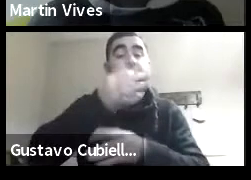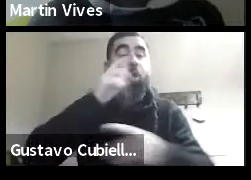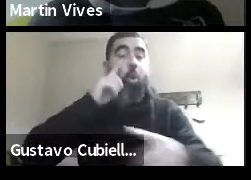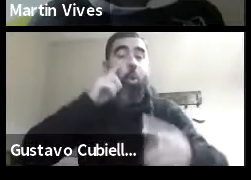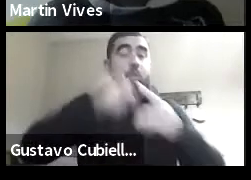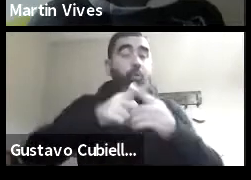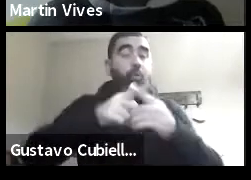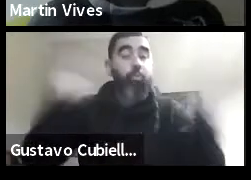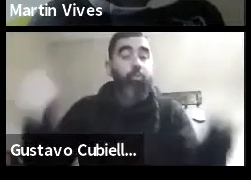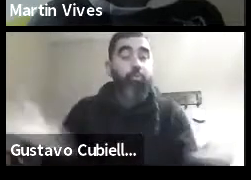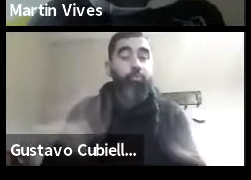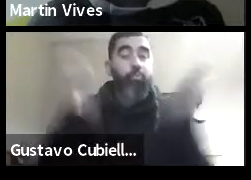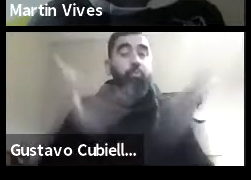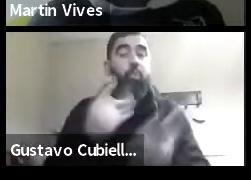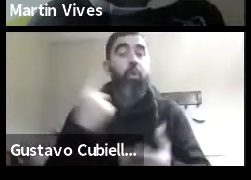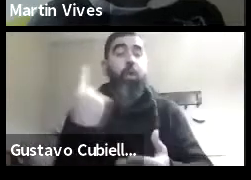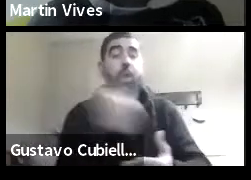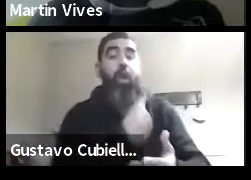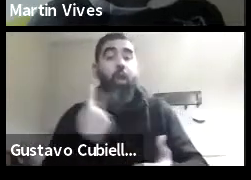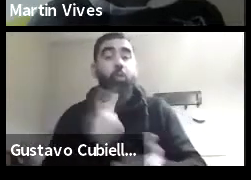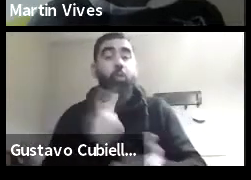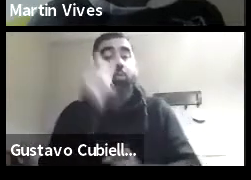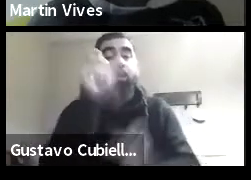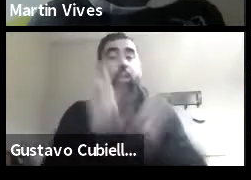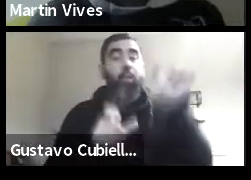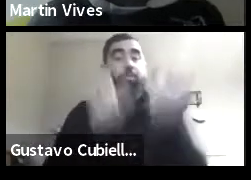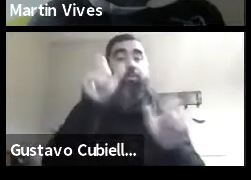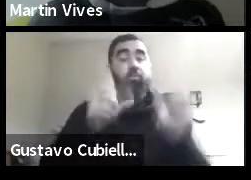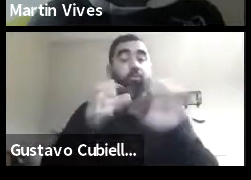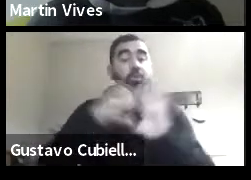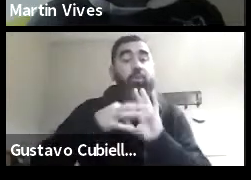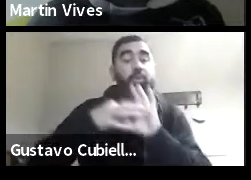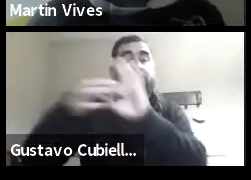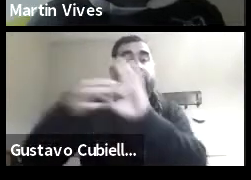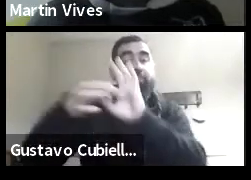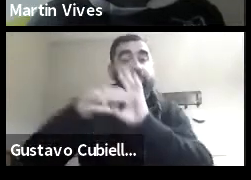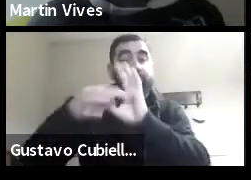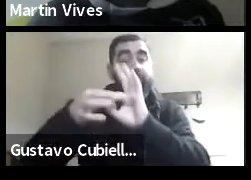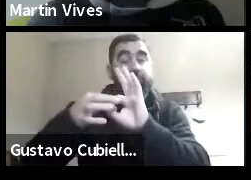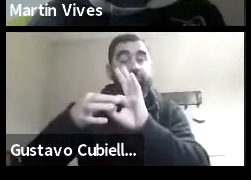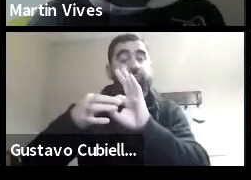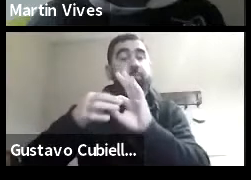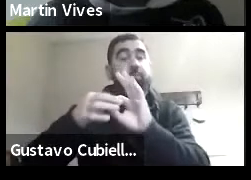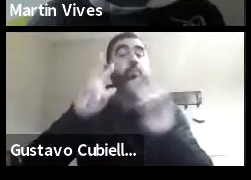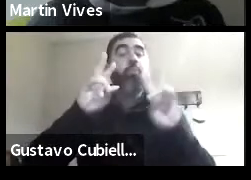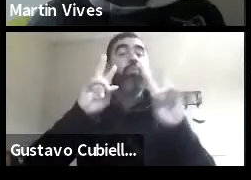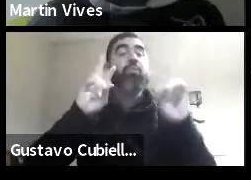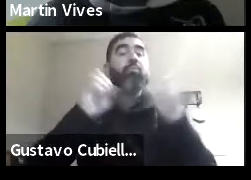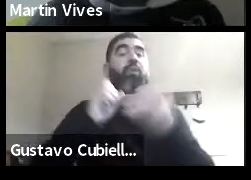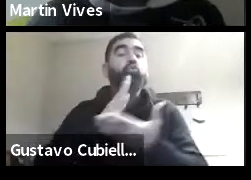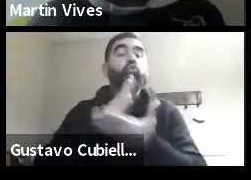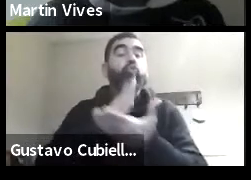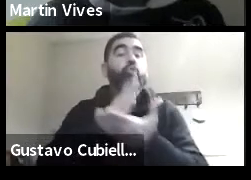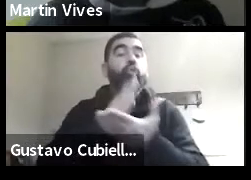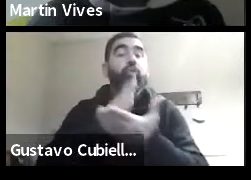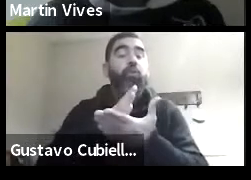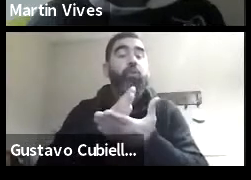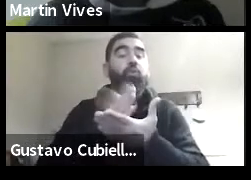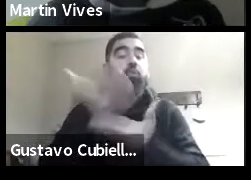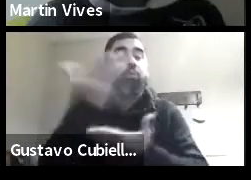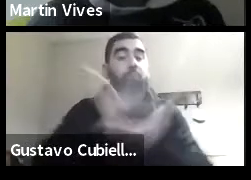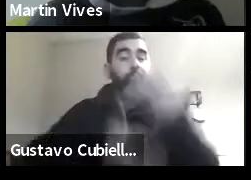de la autonomía de las personas en situación de dependencia para un modelo solidario y corresponsable entre